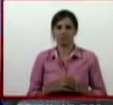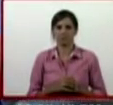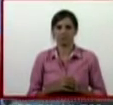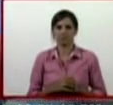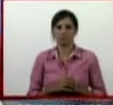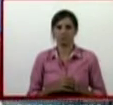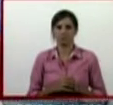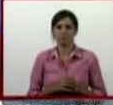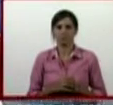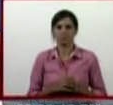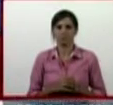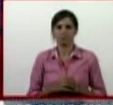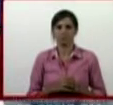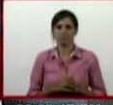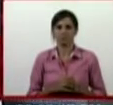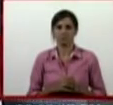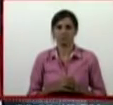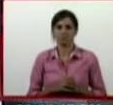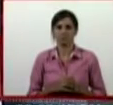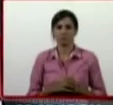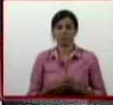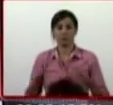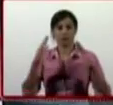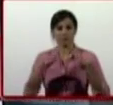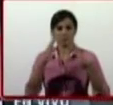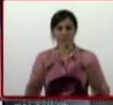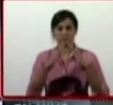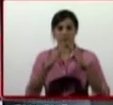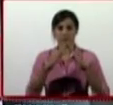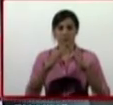Miren. Y hay hogares que tienen 2